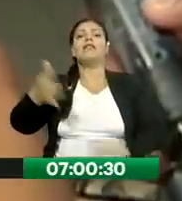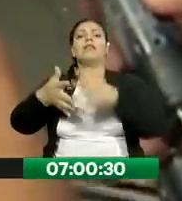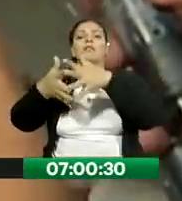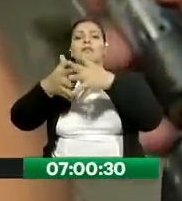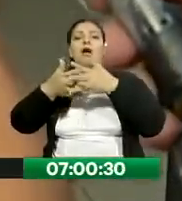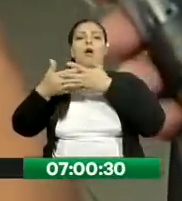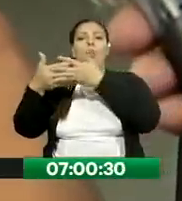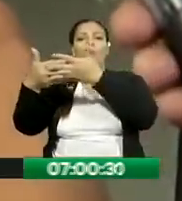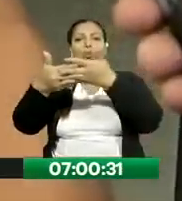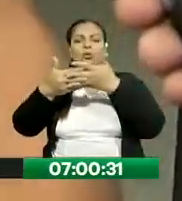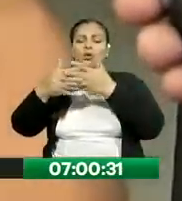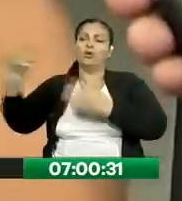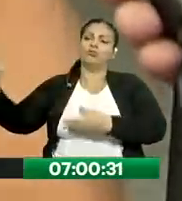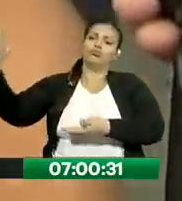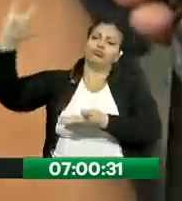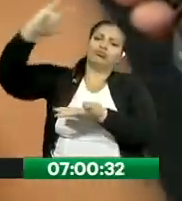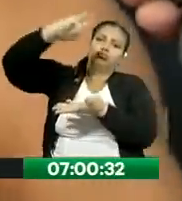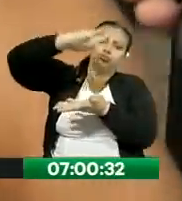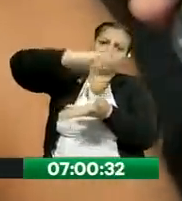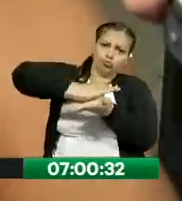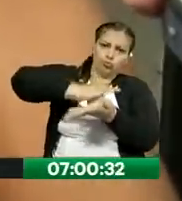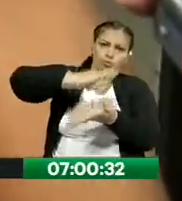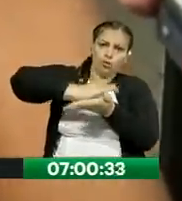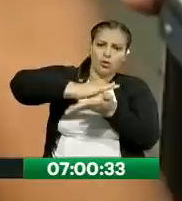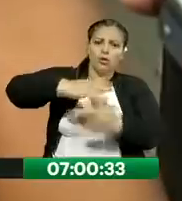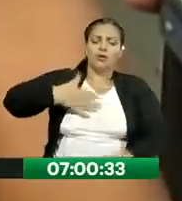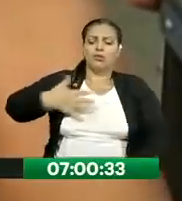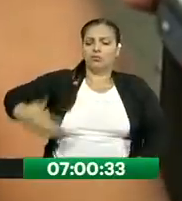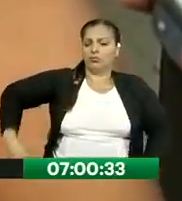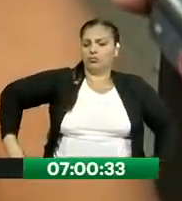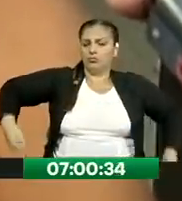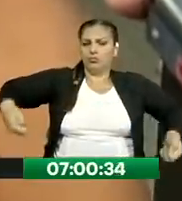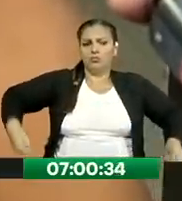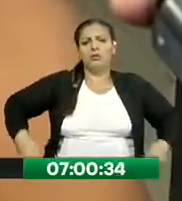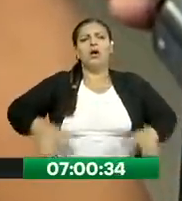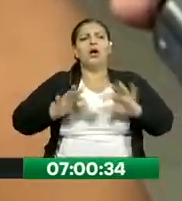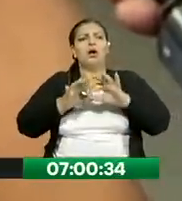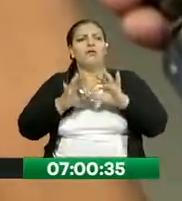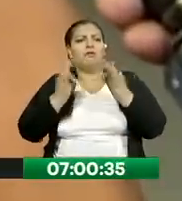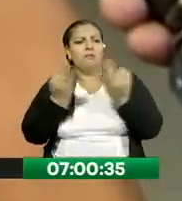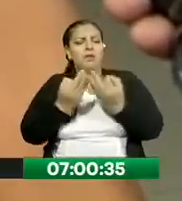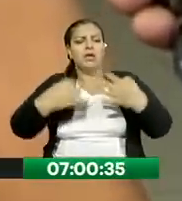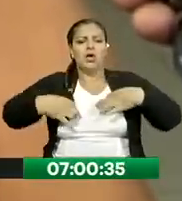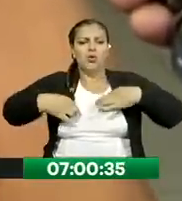ropa? Para dar a mi familia, lo normal para Navidad.